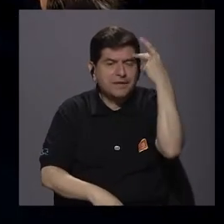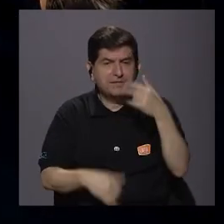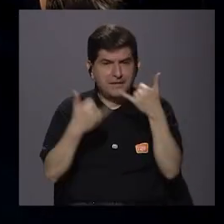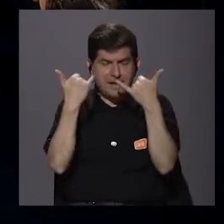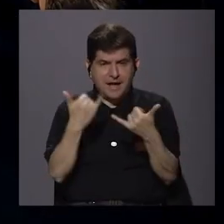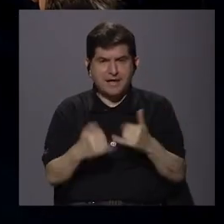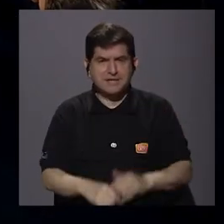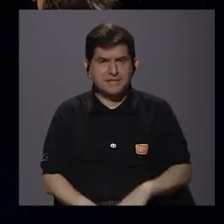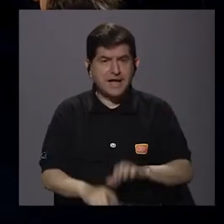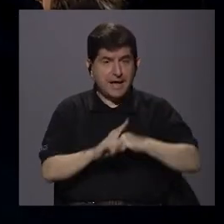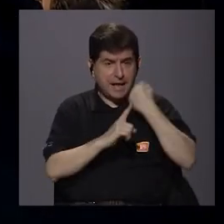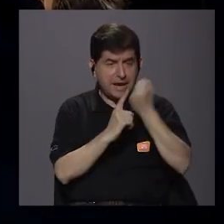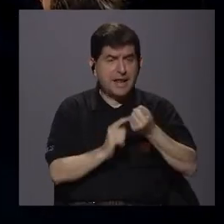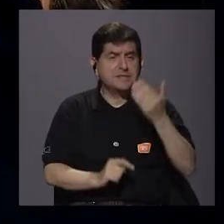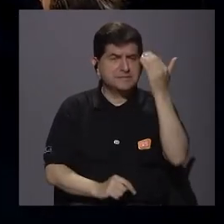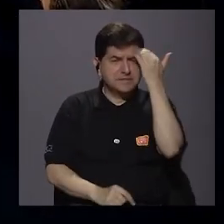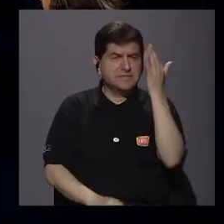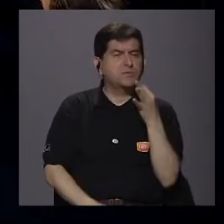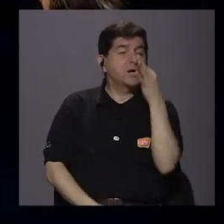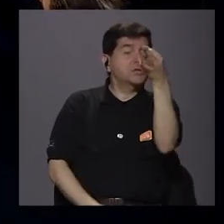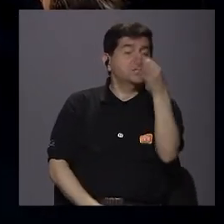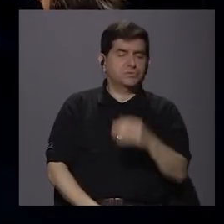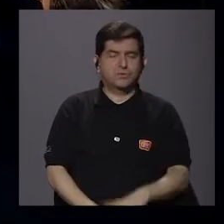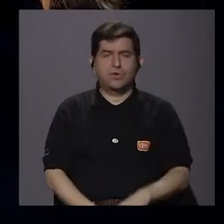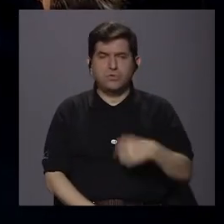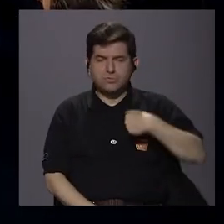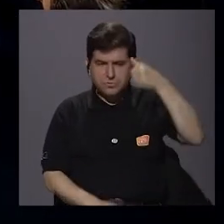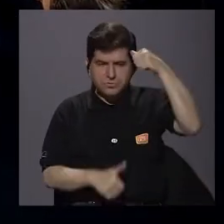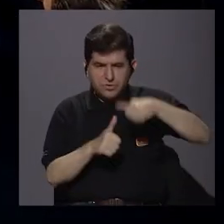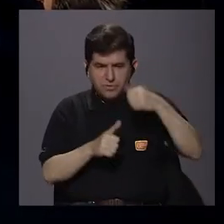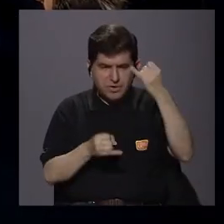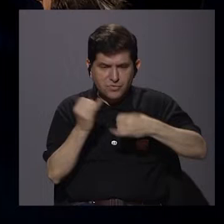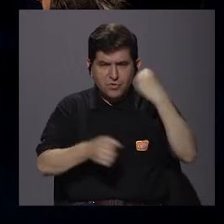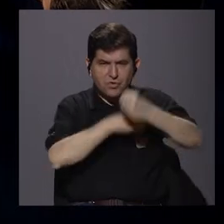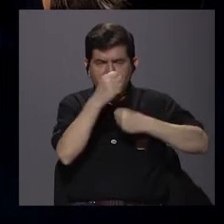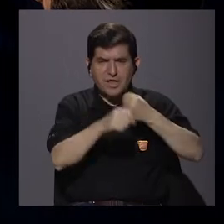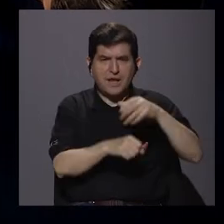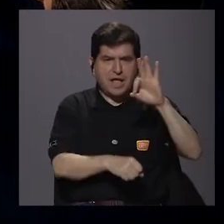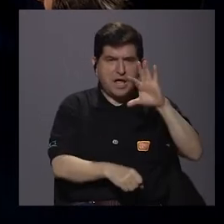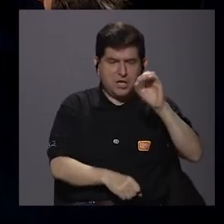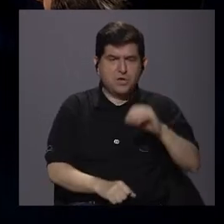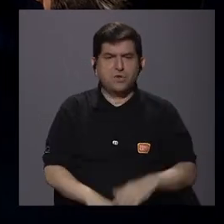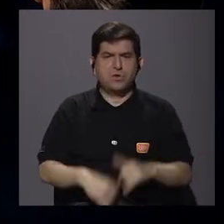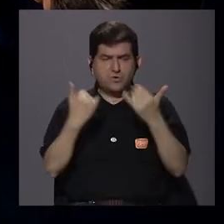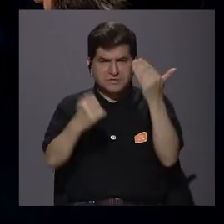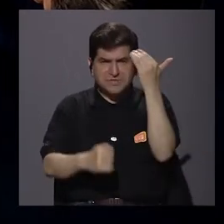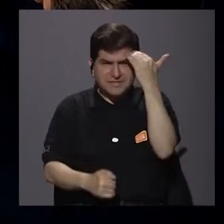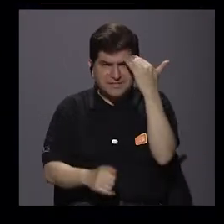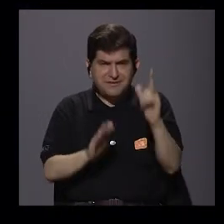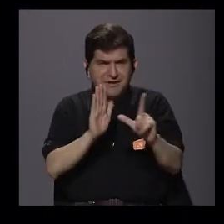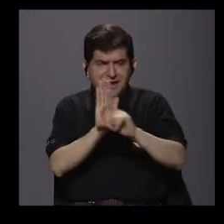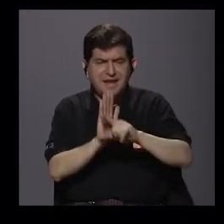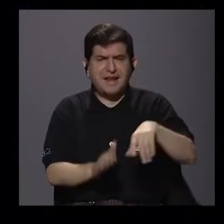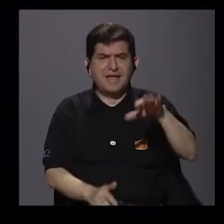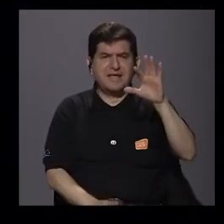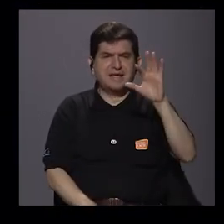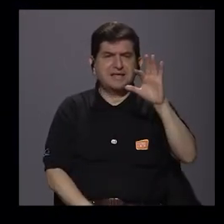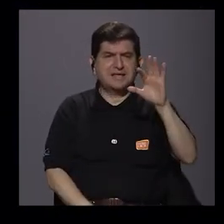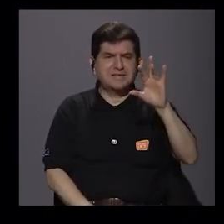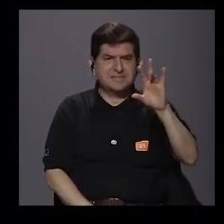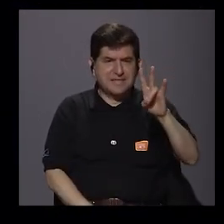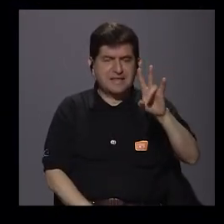ya sabes ver se vislumbraba el recuerdo que inclusive desde finales de los 90 se identificaba claramente ya que la ley